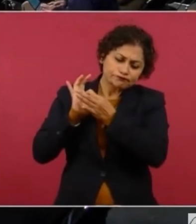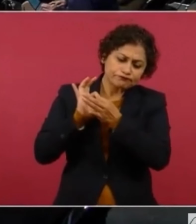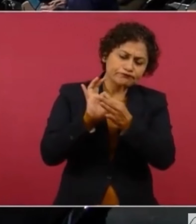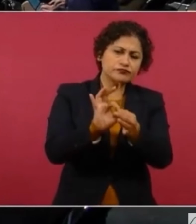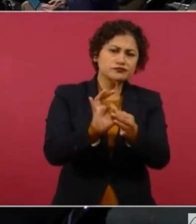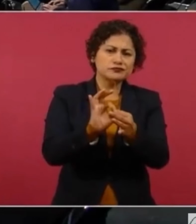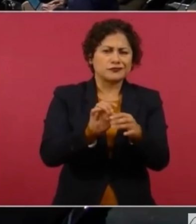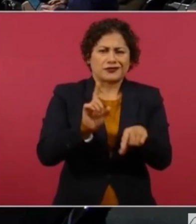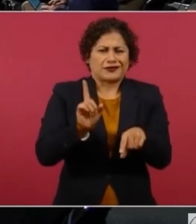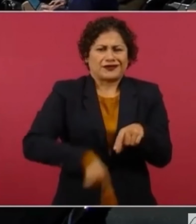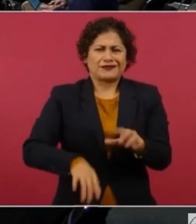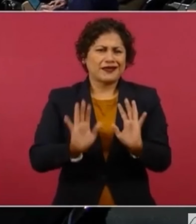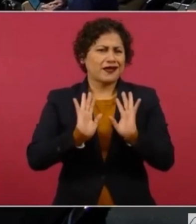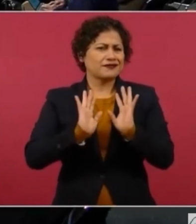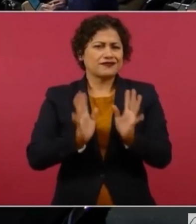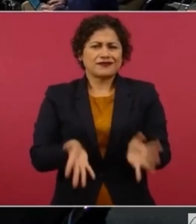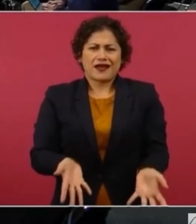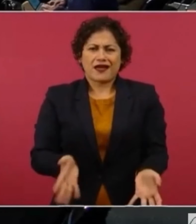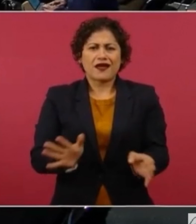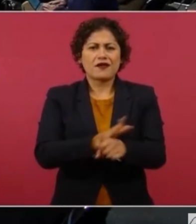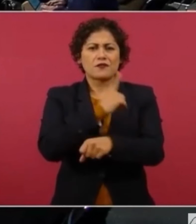Es un país completamente libre.